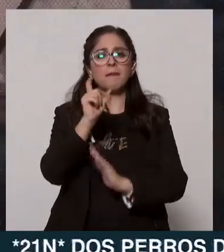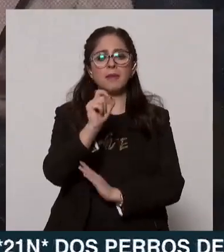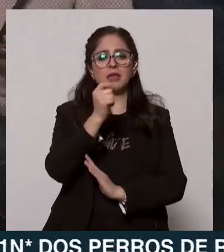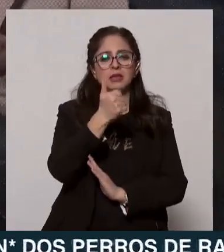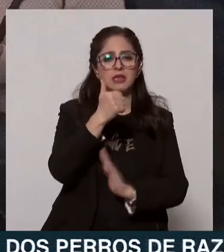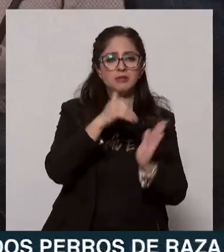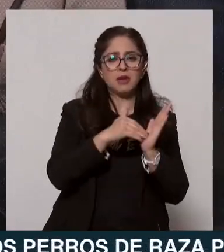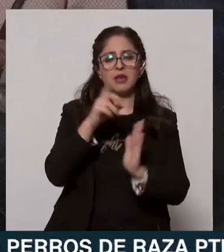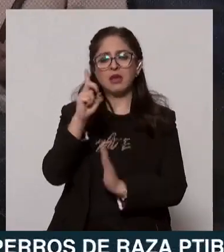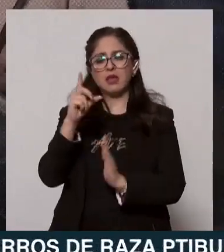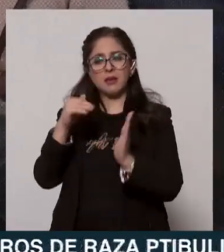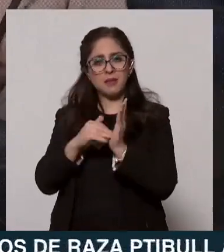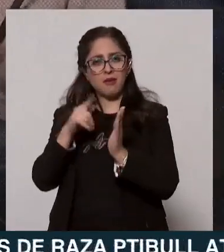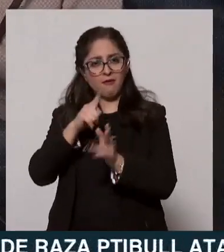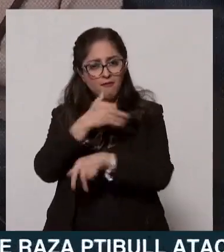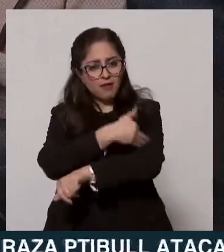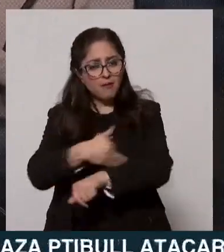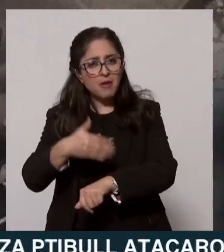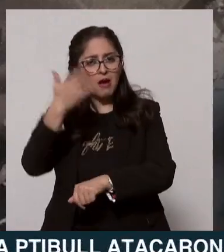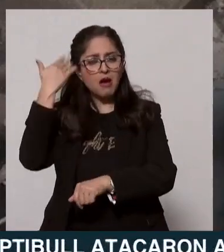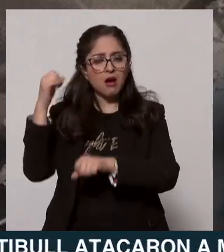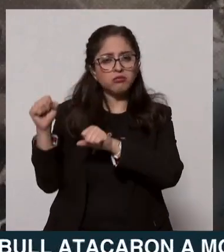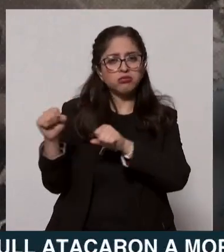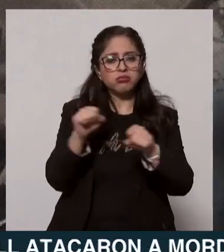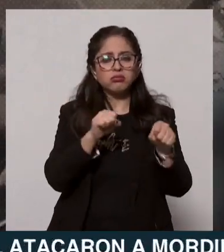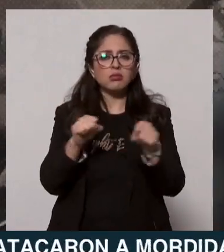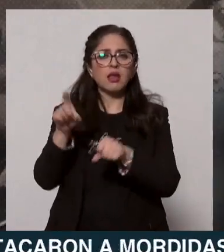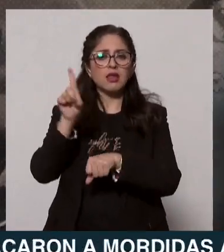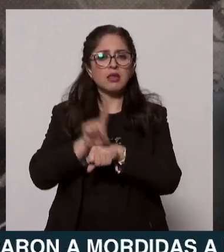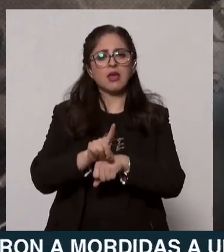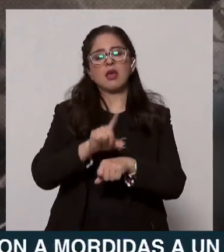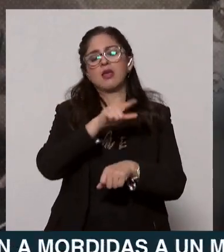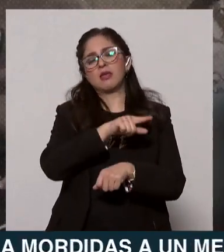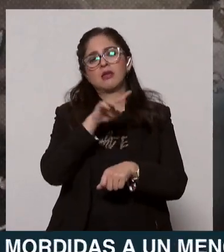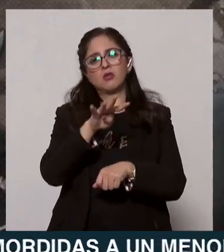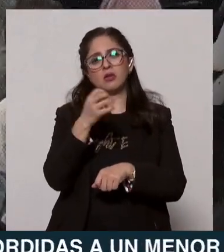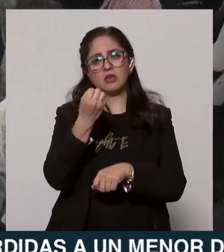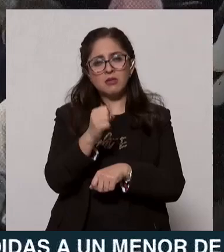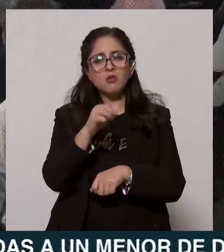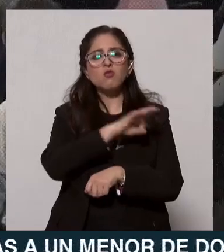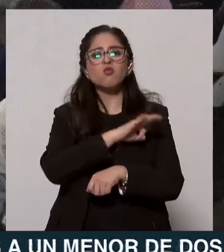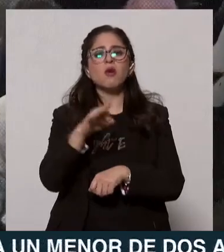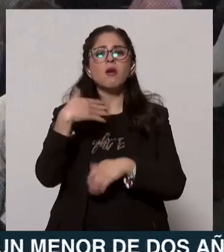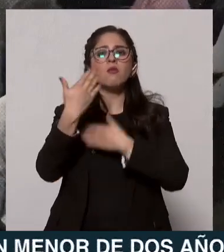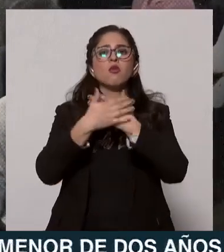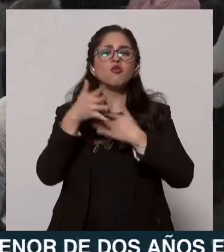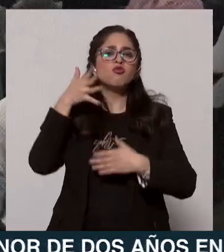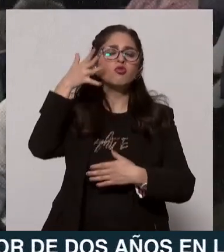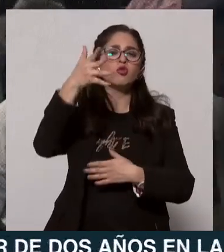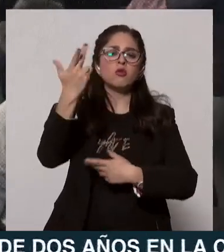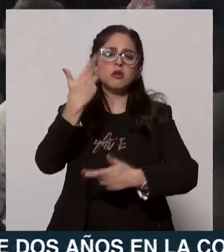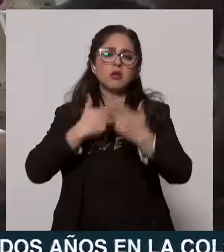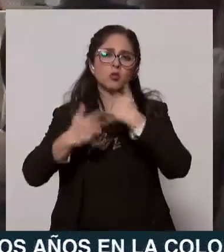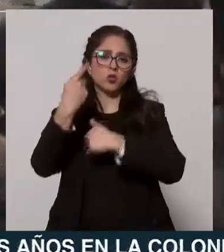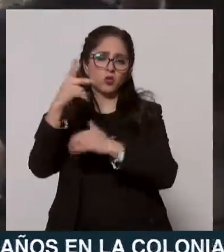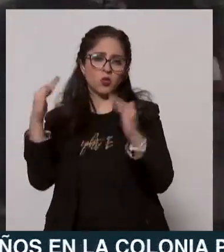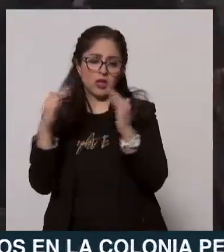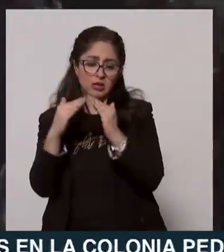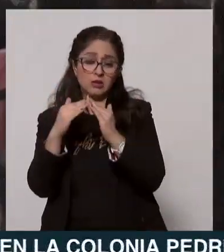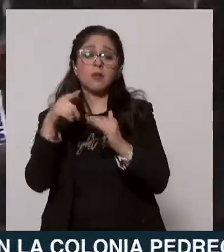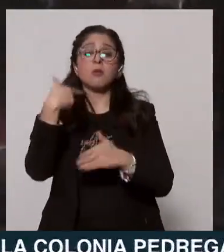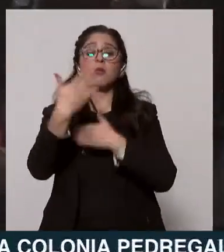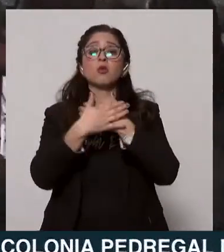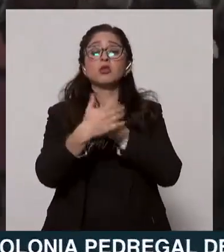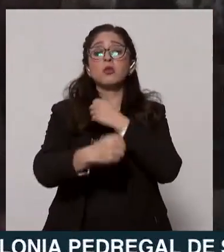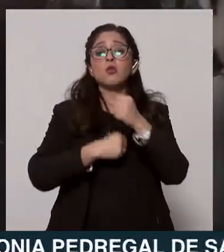y 30,000 familias afectadas por el sismo del 19 de septiembre puedan regresar a sus hogares. Dijo que en este año se están